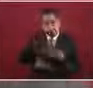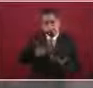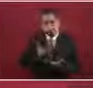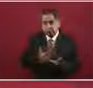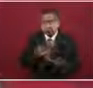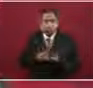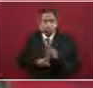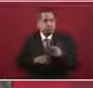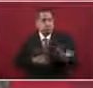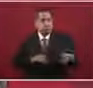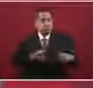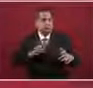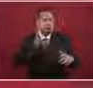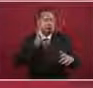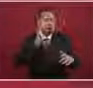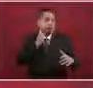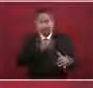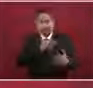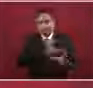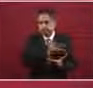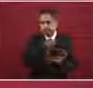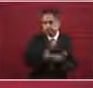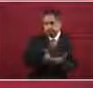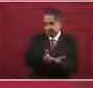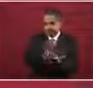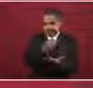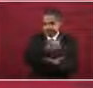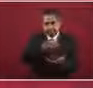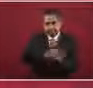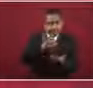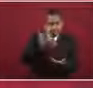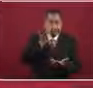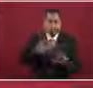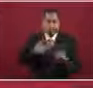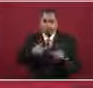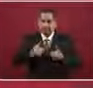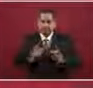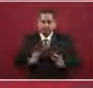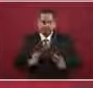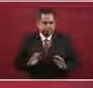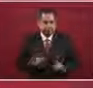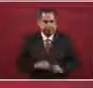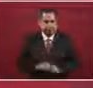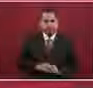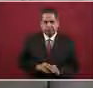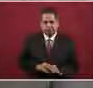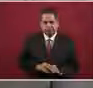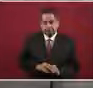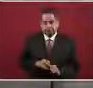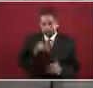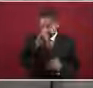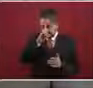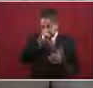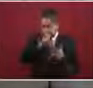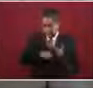Poder Legislativo, pero yo creo que se deben